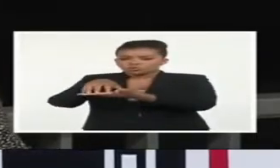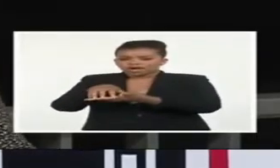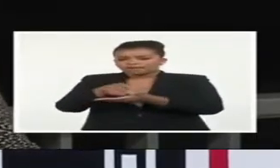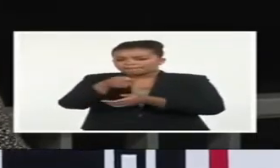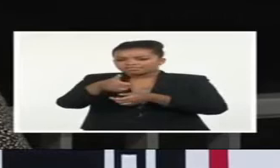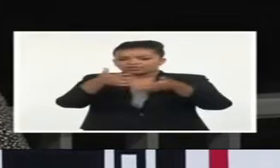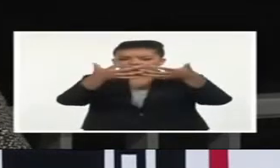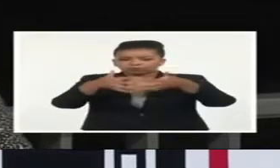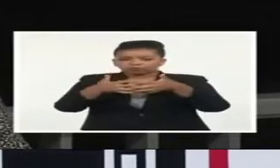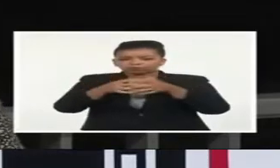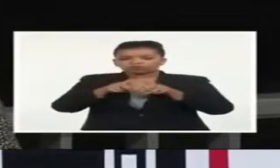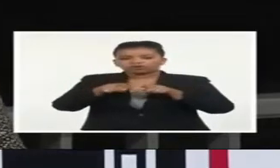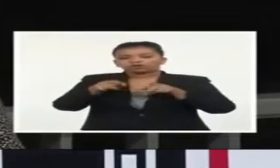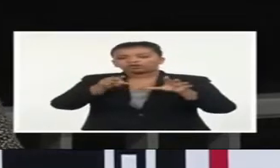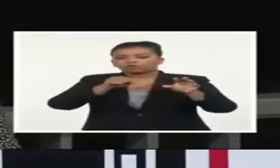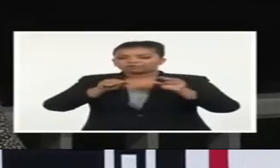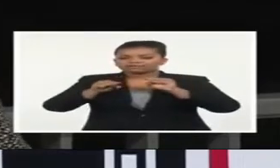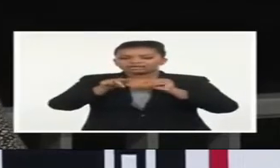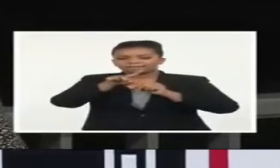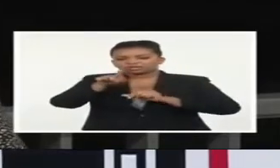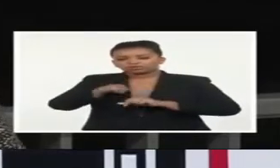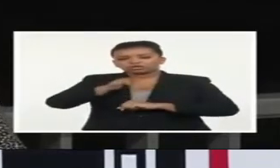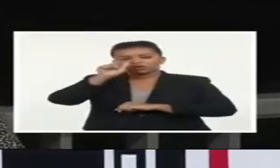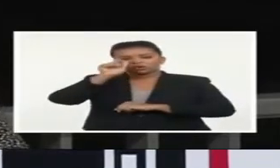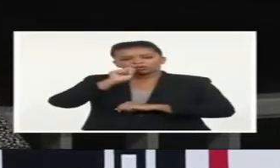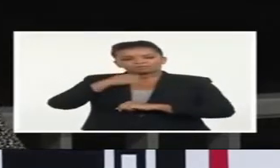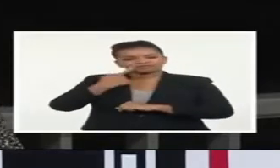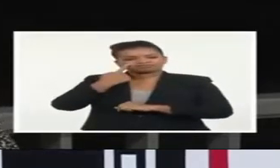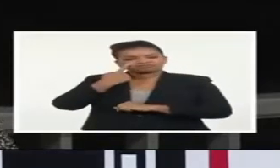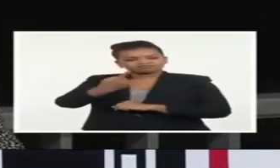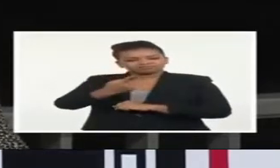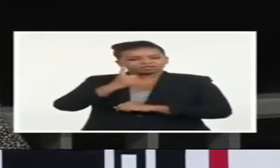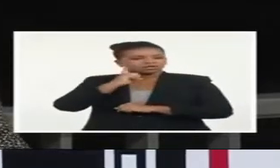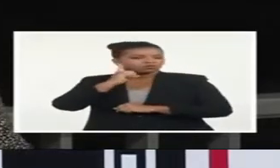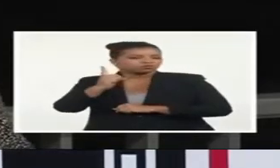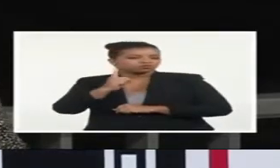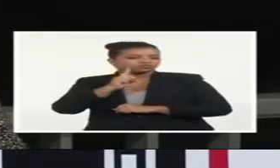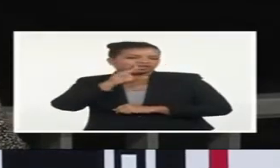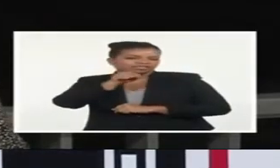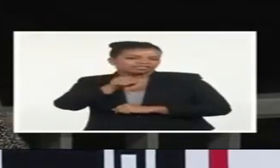Y si ustedes están bajo la dirección